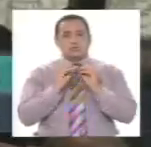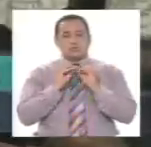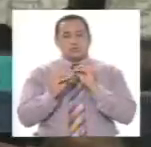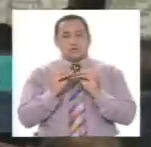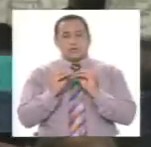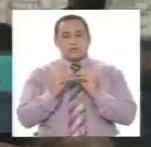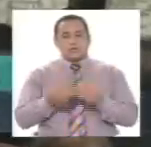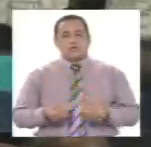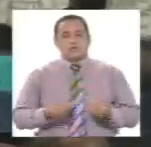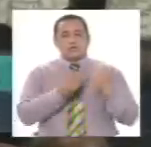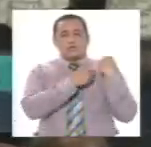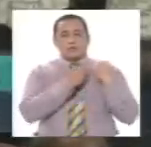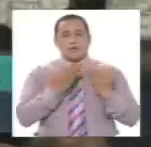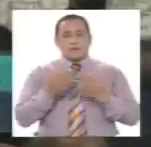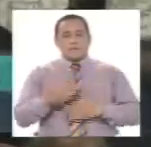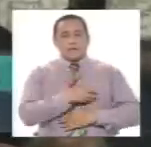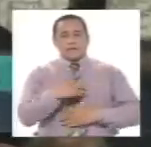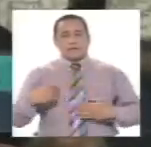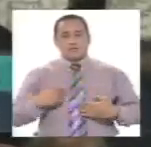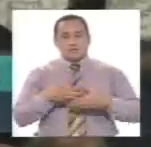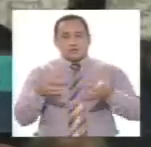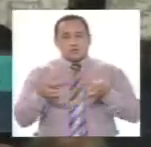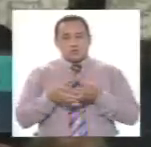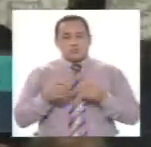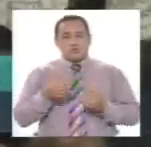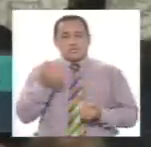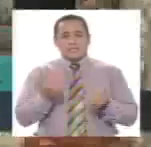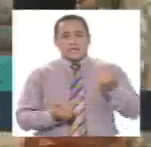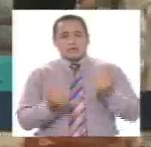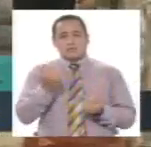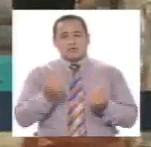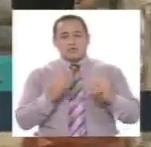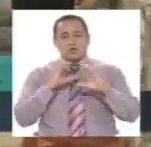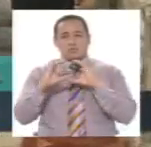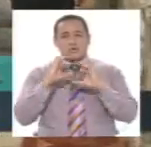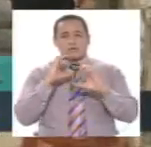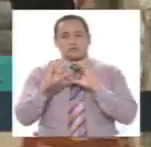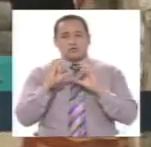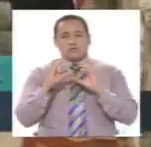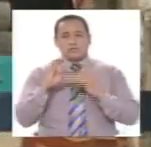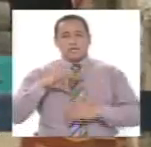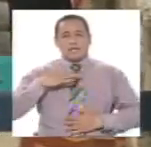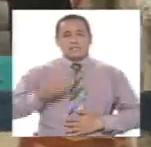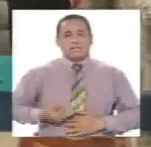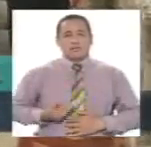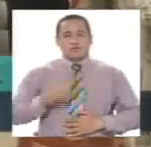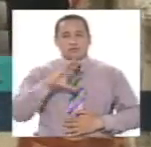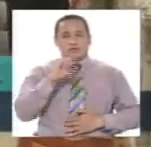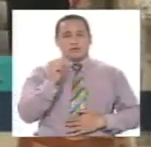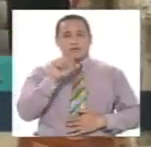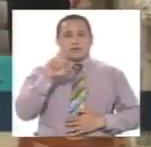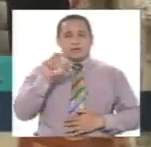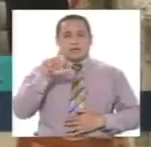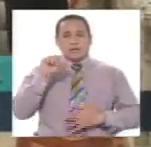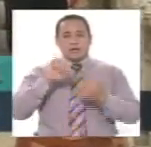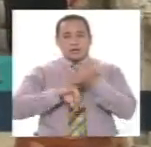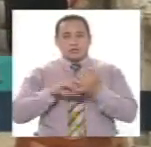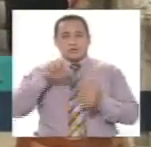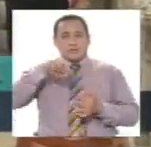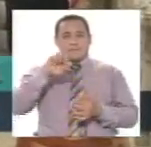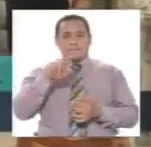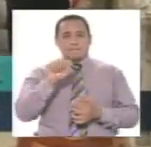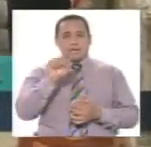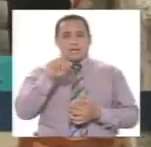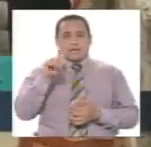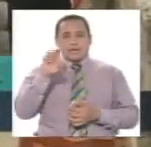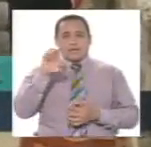resuelve nombrar Ministro de Estado en el Despacho de Transportes y Comunicaciones al señor Carlos Eduardo Paredes